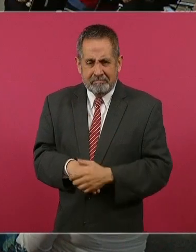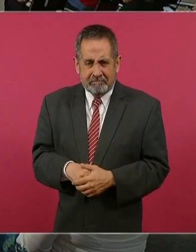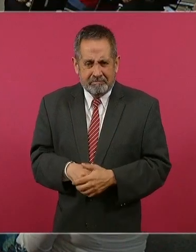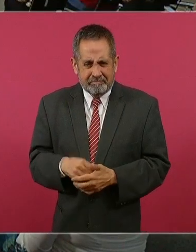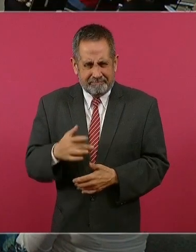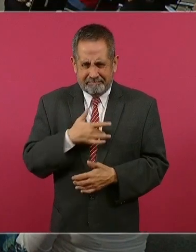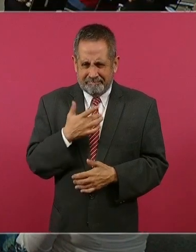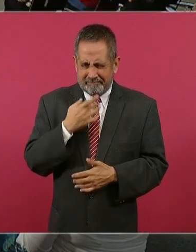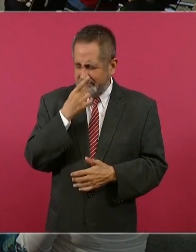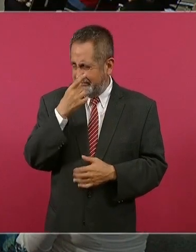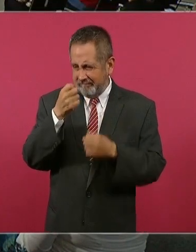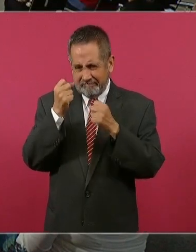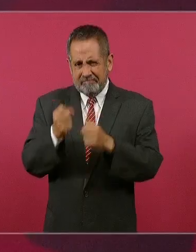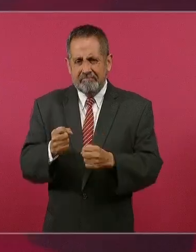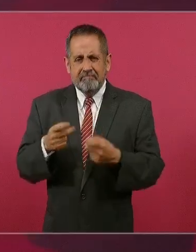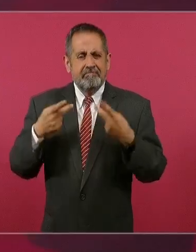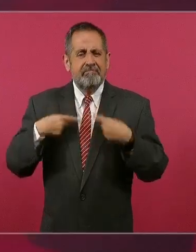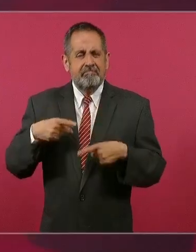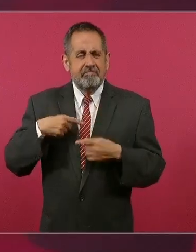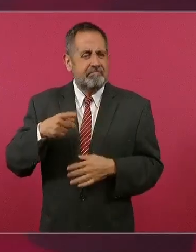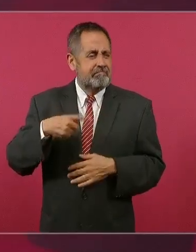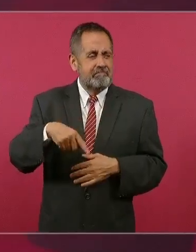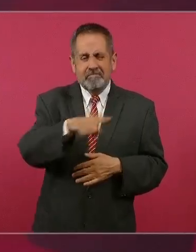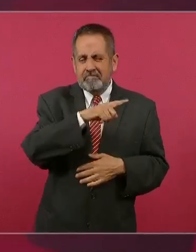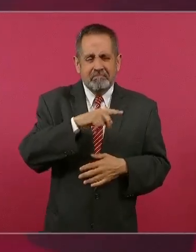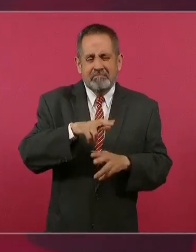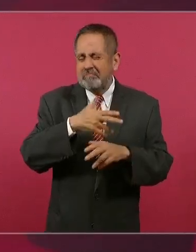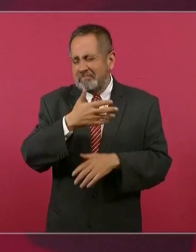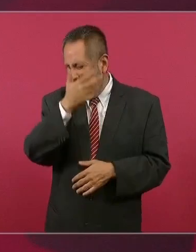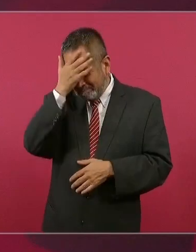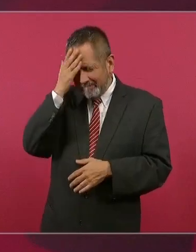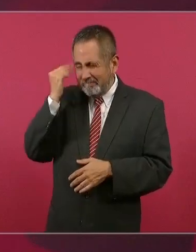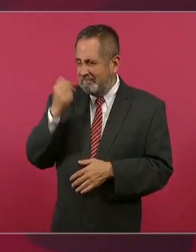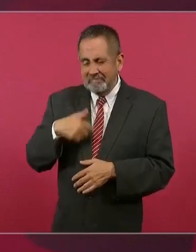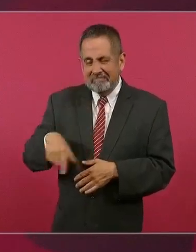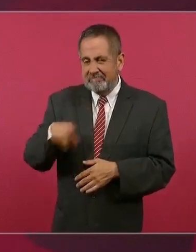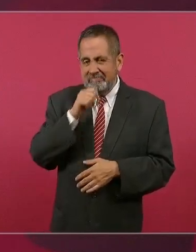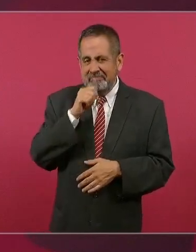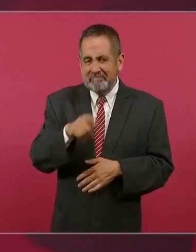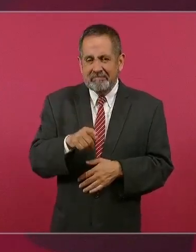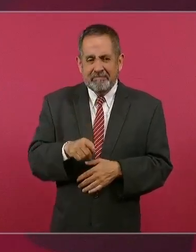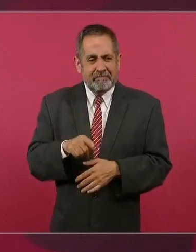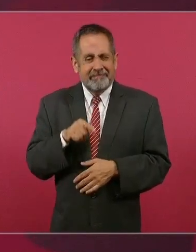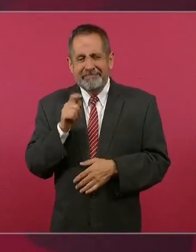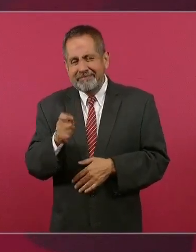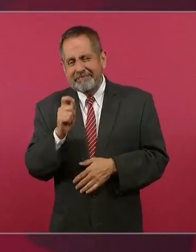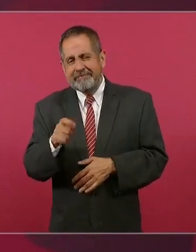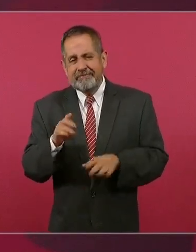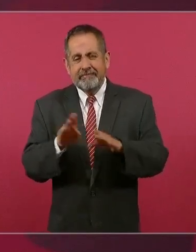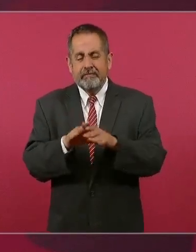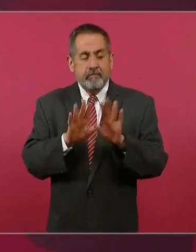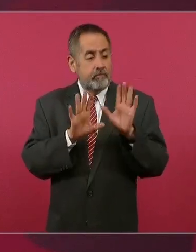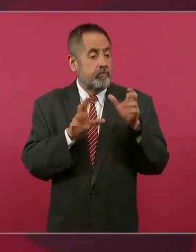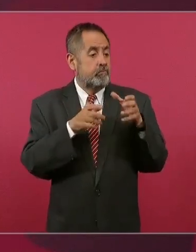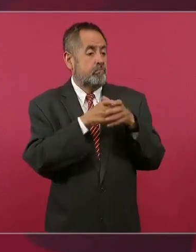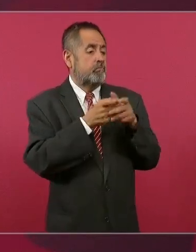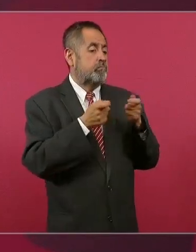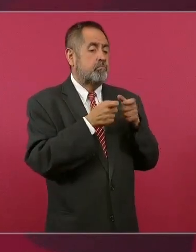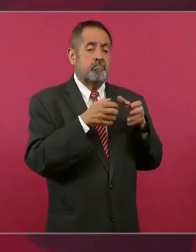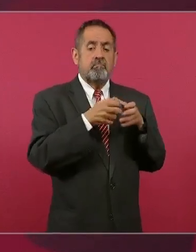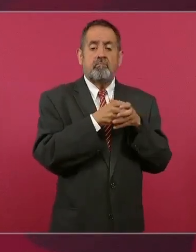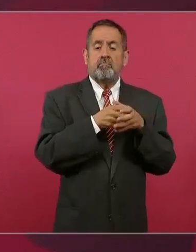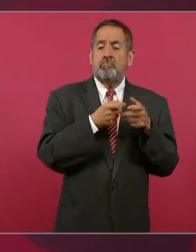te aseguro que la gente ni sabe. Ese es un asunto de una cúpula,